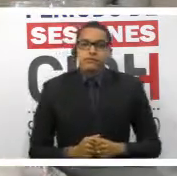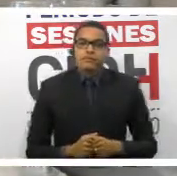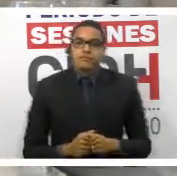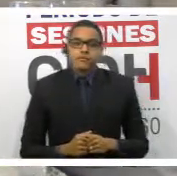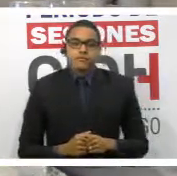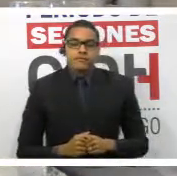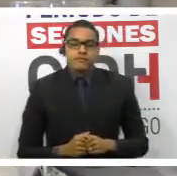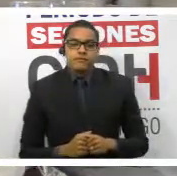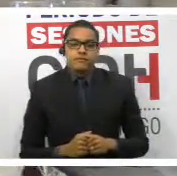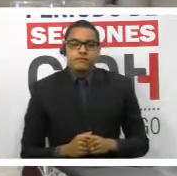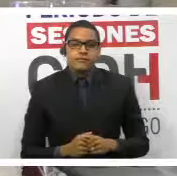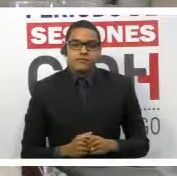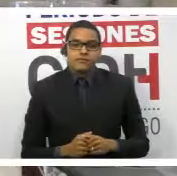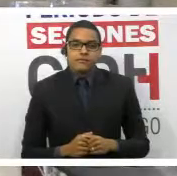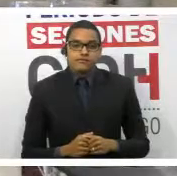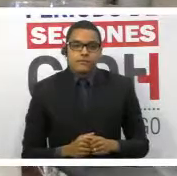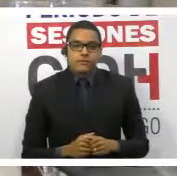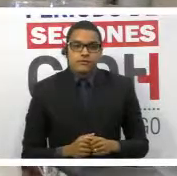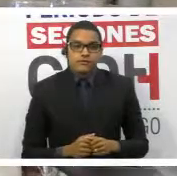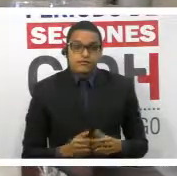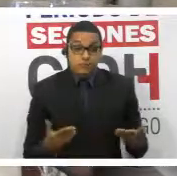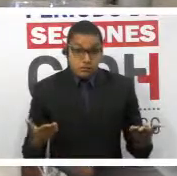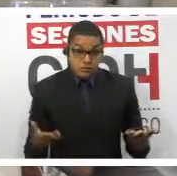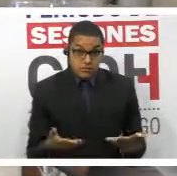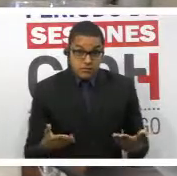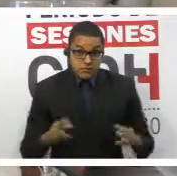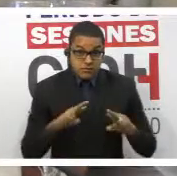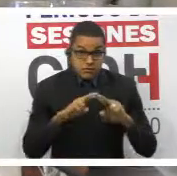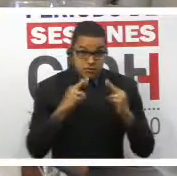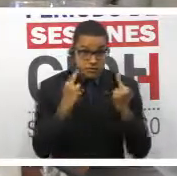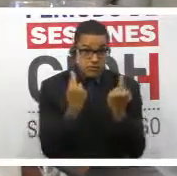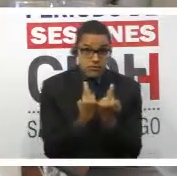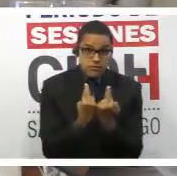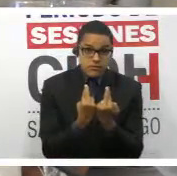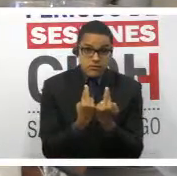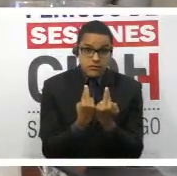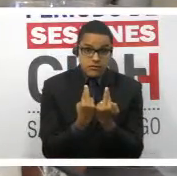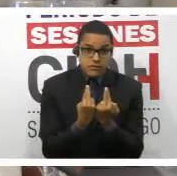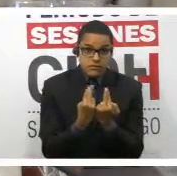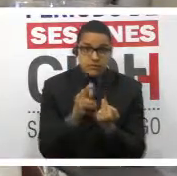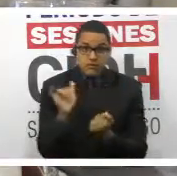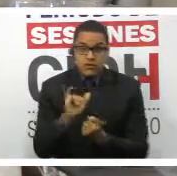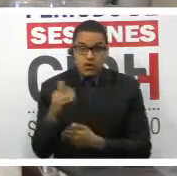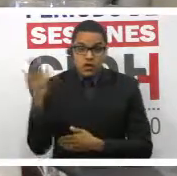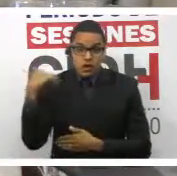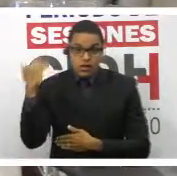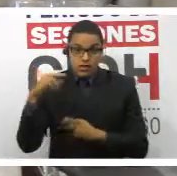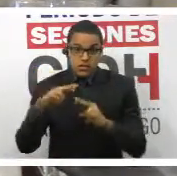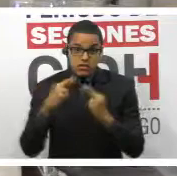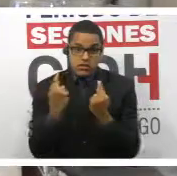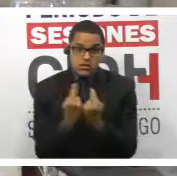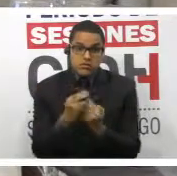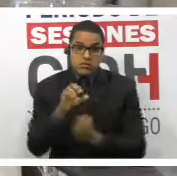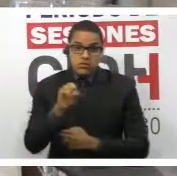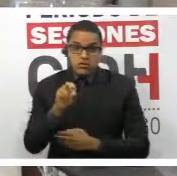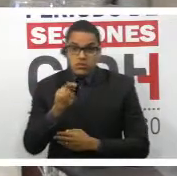interamericana que antecede o incluso la convención de la onu de 2006 en